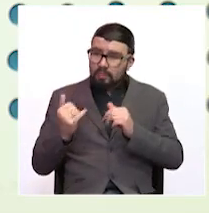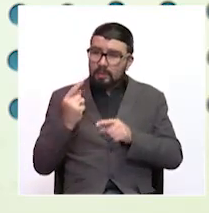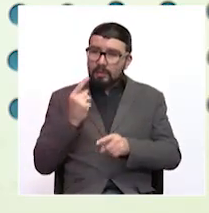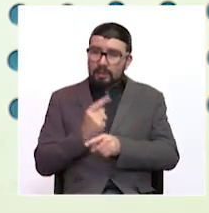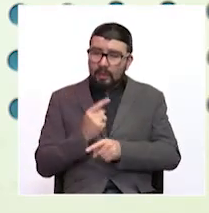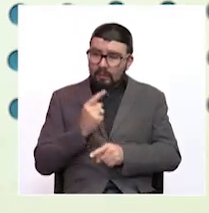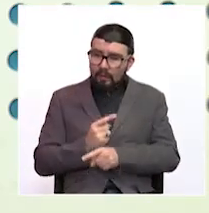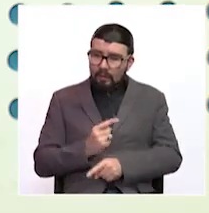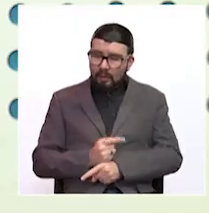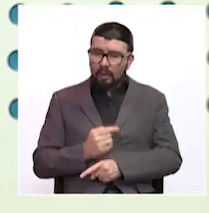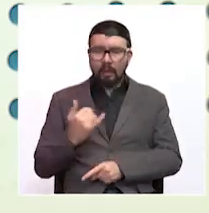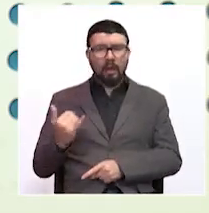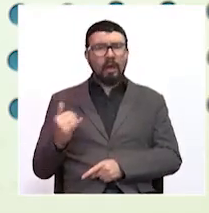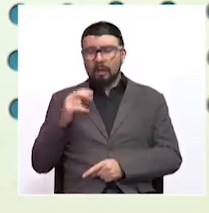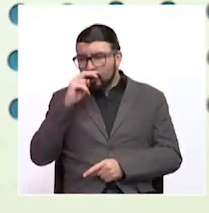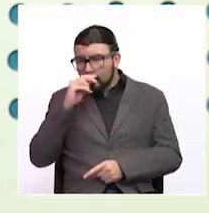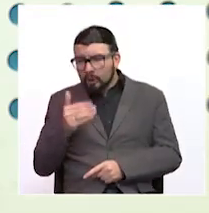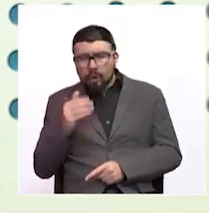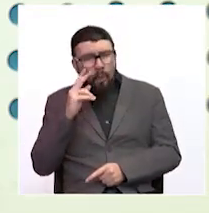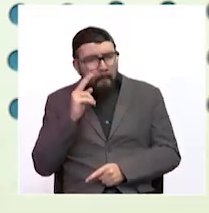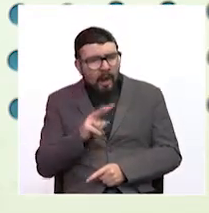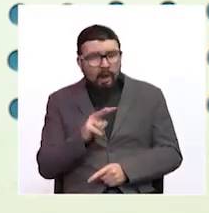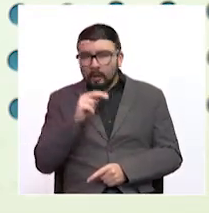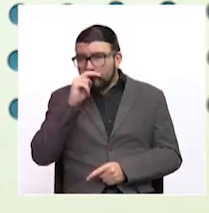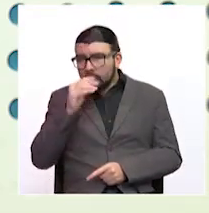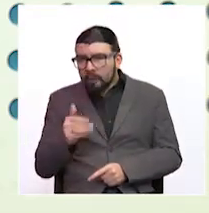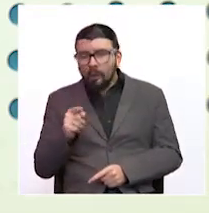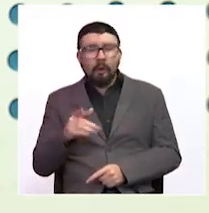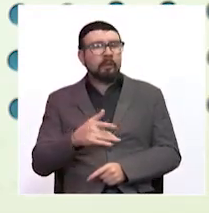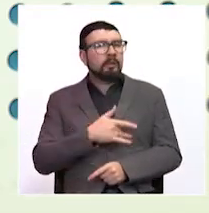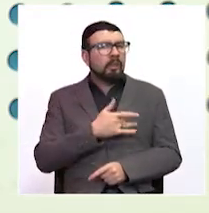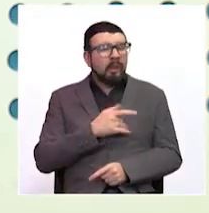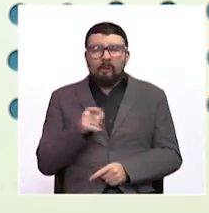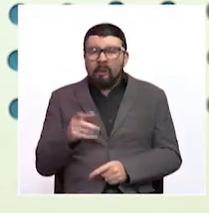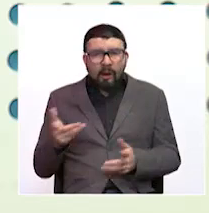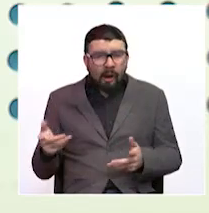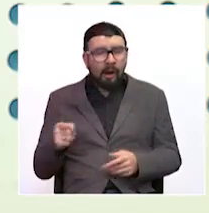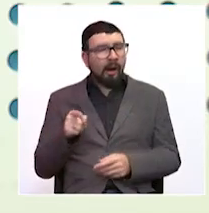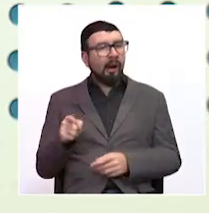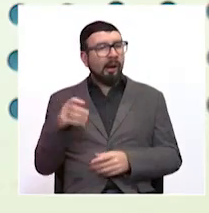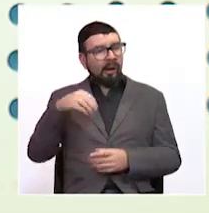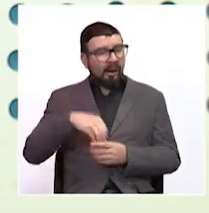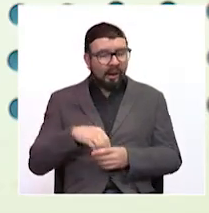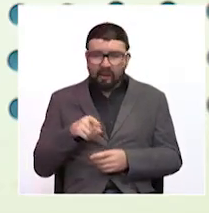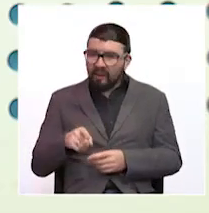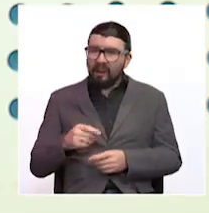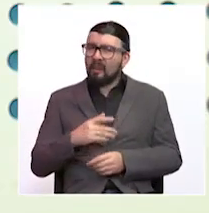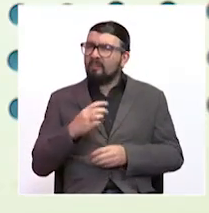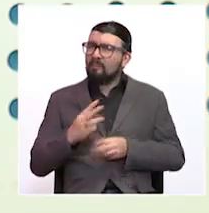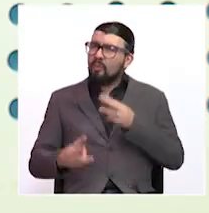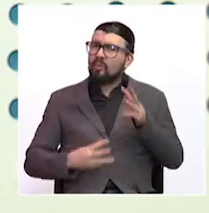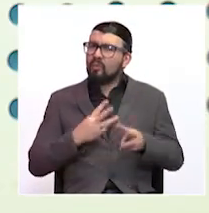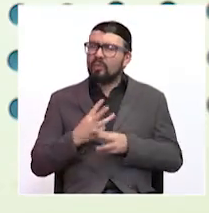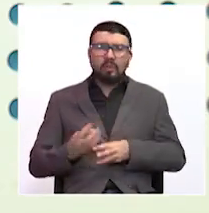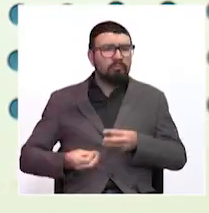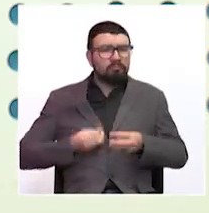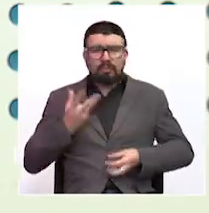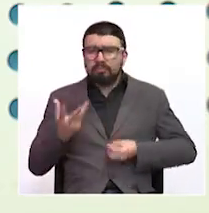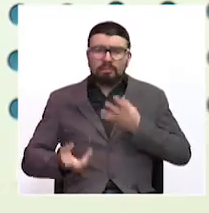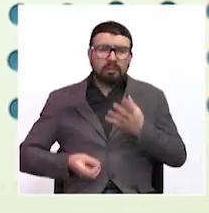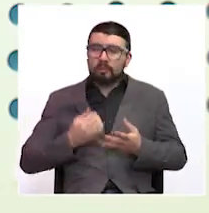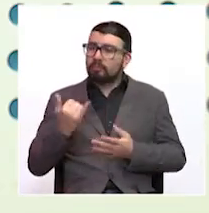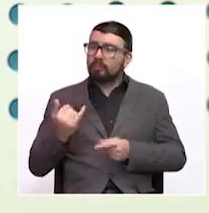lo que el niño ve lo que el niño siente dentro de su forma de explorar el mundo que lo rodea el